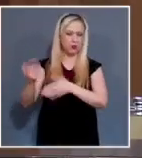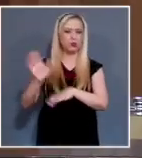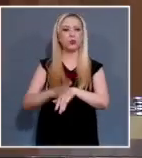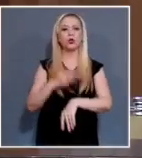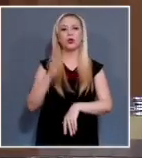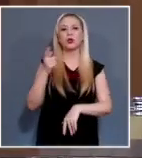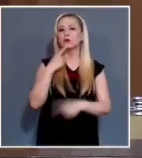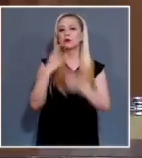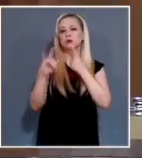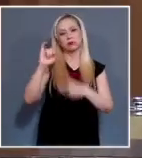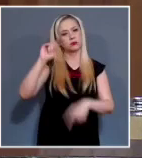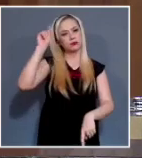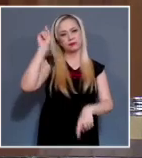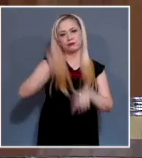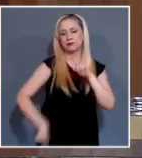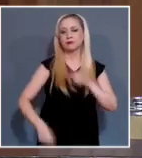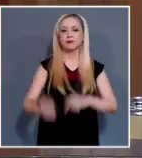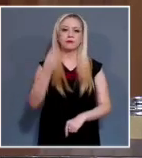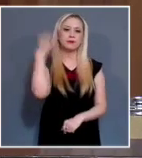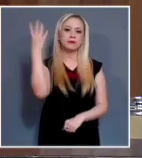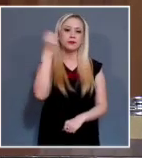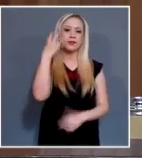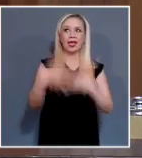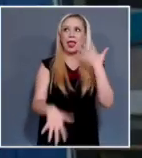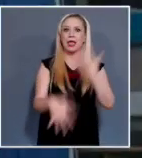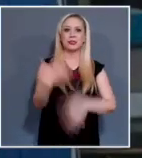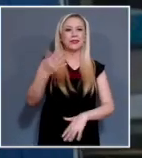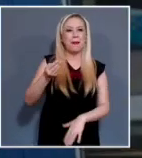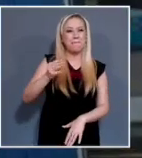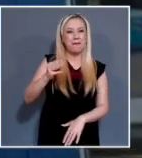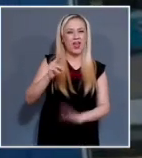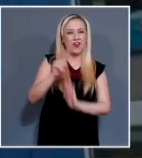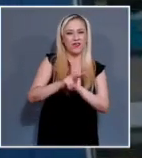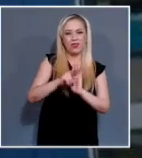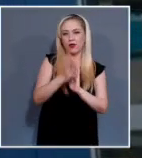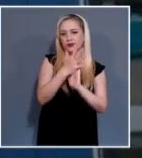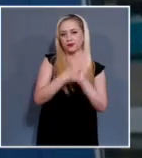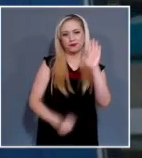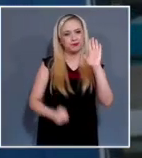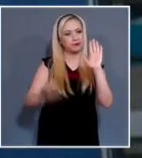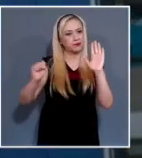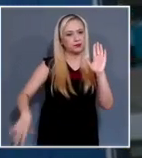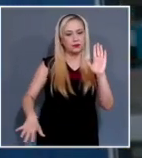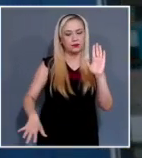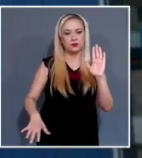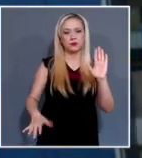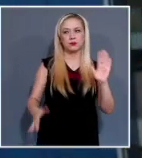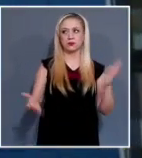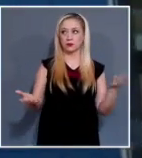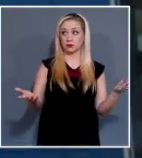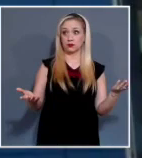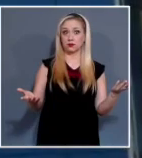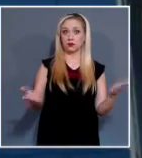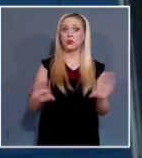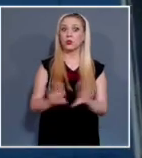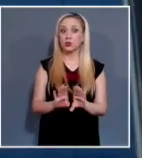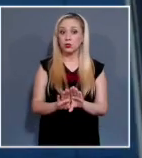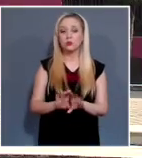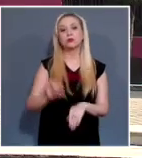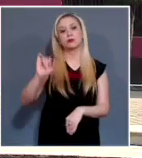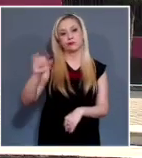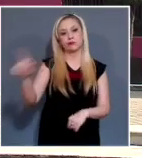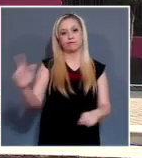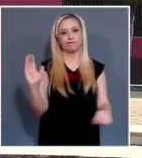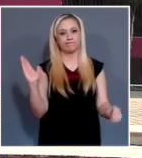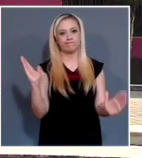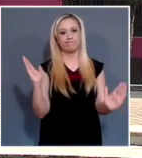República en su conferencia del 15 de mayo. El proyecto propone revocar el acuerdo y conceder las medidas cautelares, pues si bien el